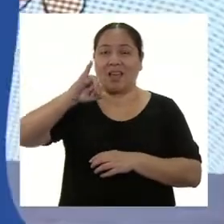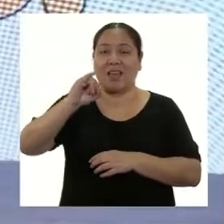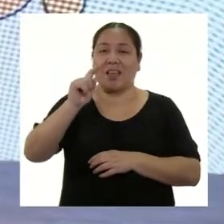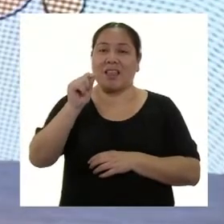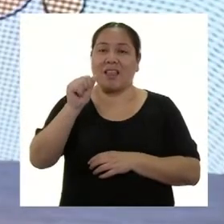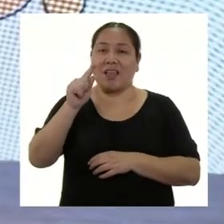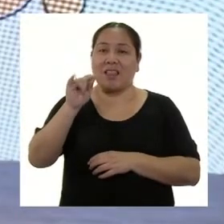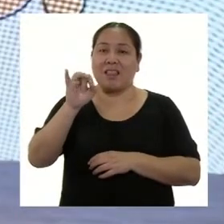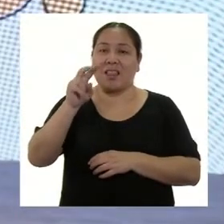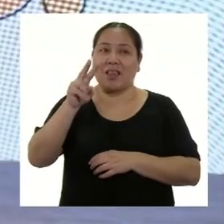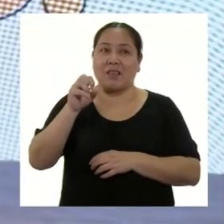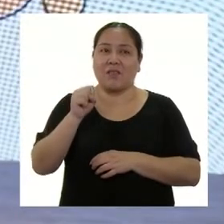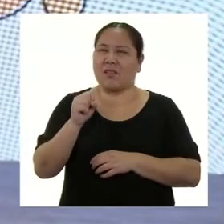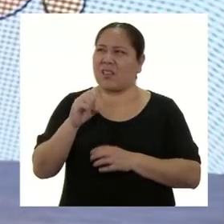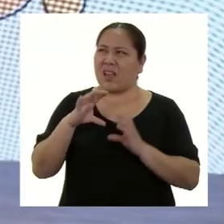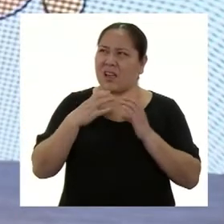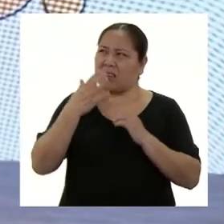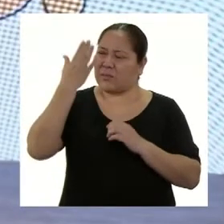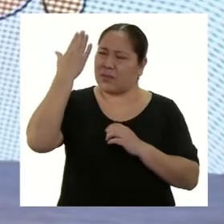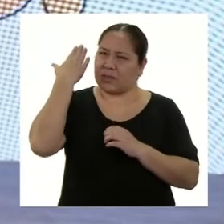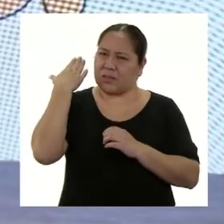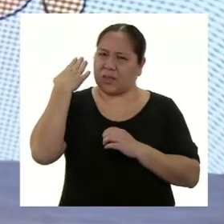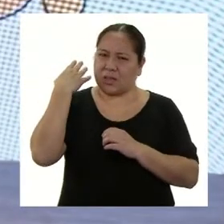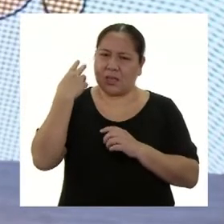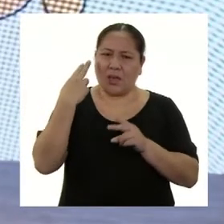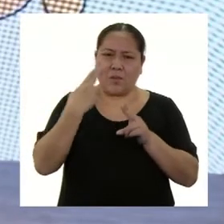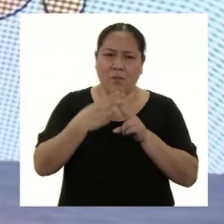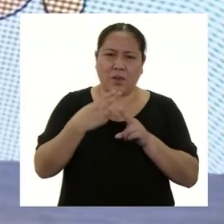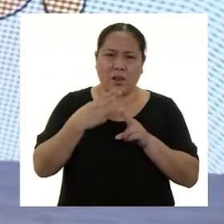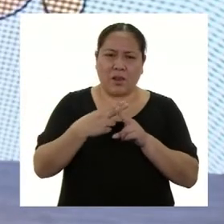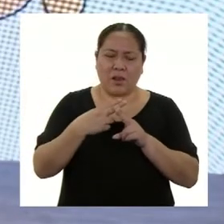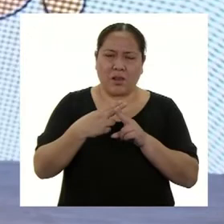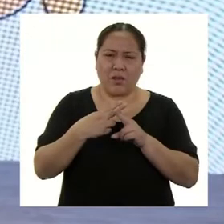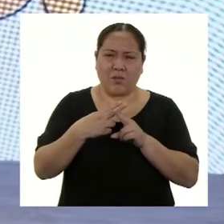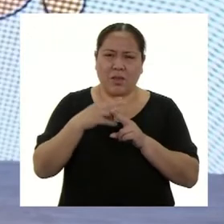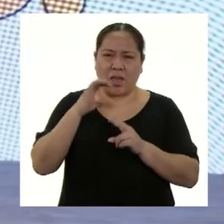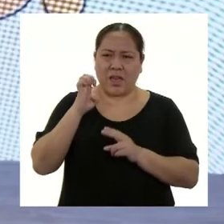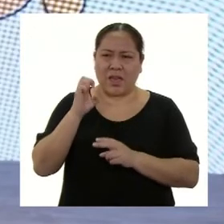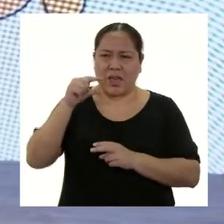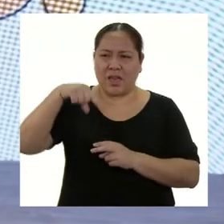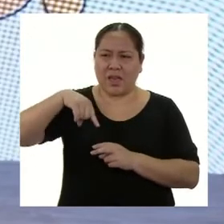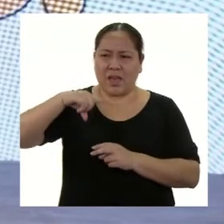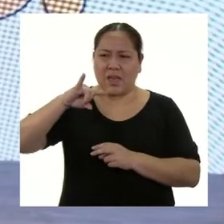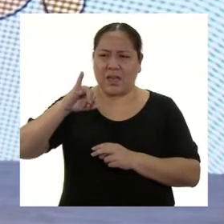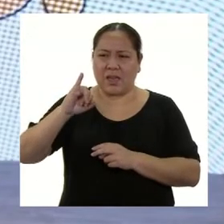equitativa. En la clase pasada vimos la palabra equidistante. Ahora es